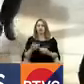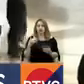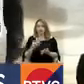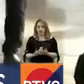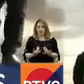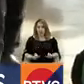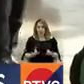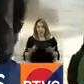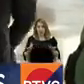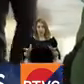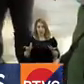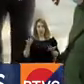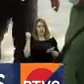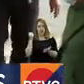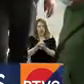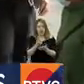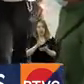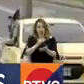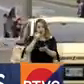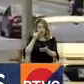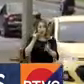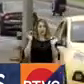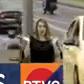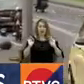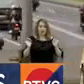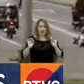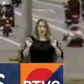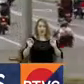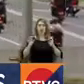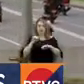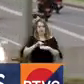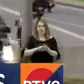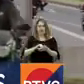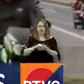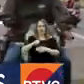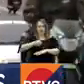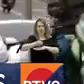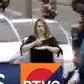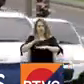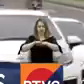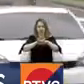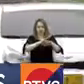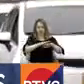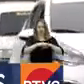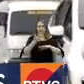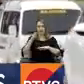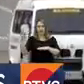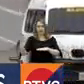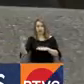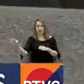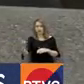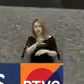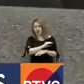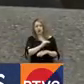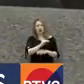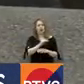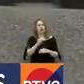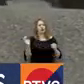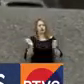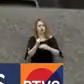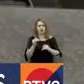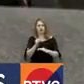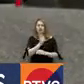no se reportan siniestros vehiculares por eso el llamado que hacen las autoridades en barranquilla es a todos los actores viales a